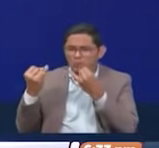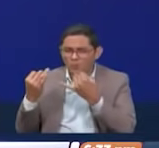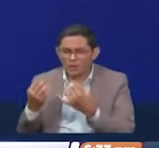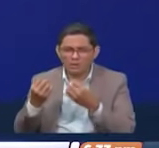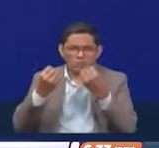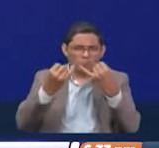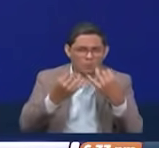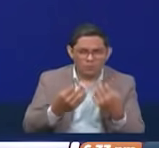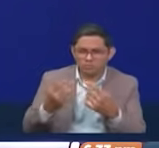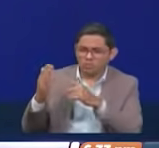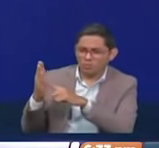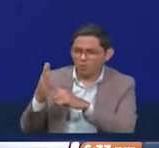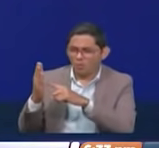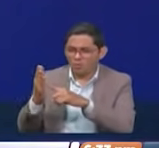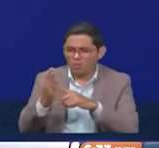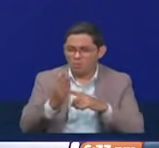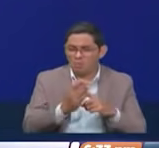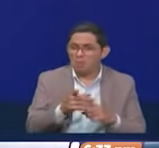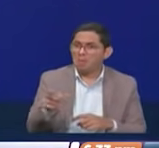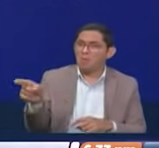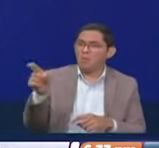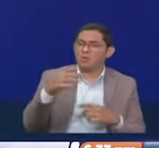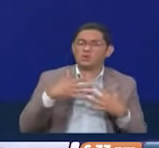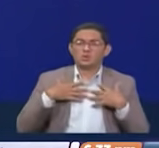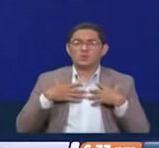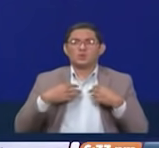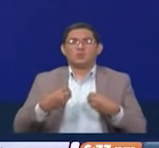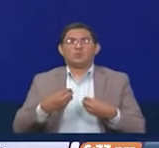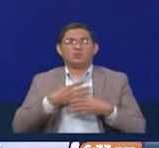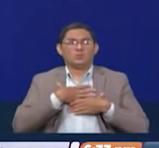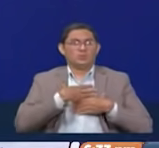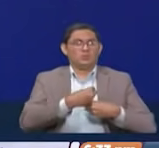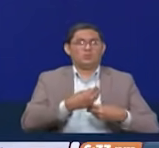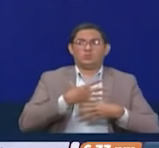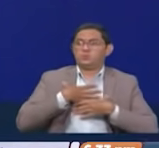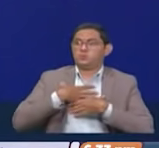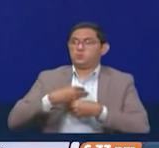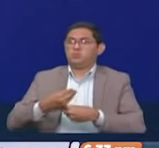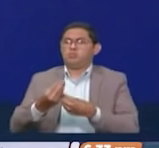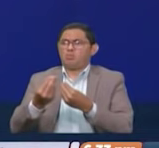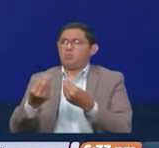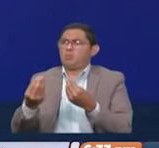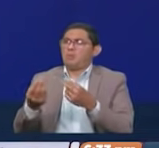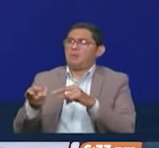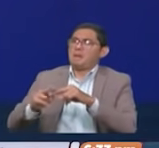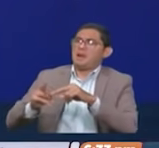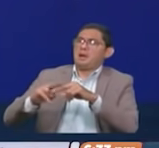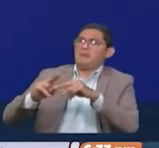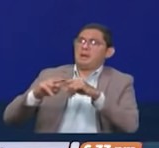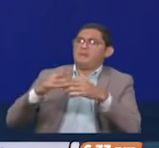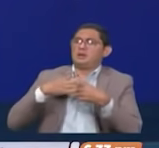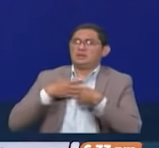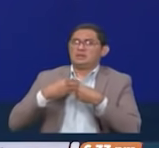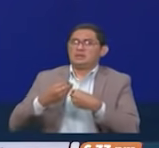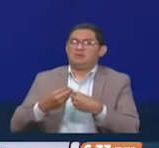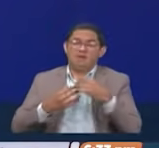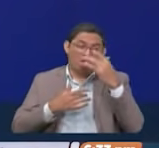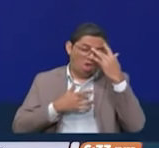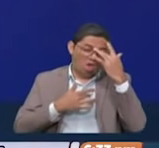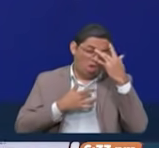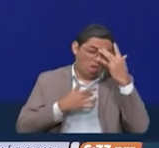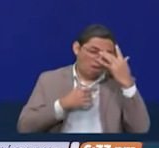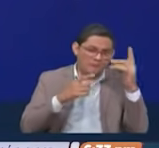número sostenido de recuperados con respecto al número de positivos y